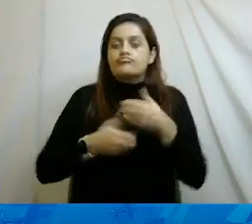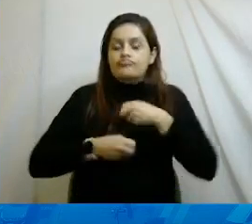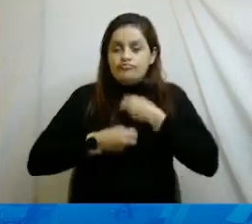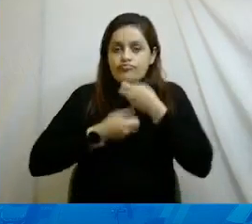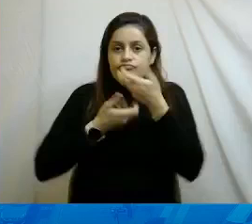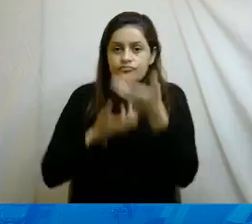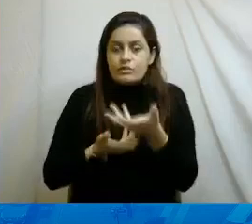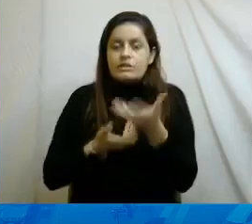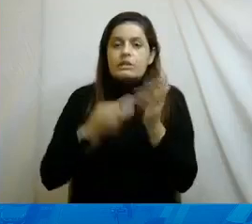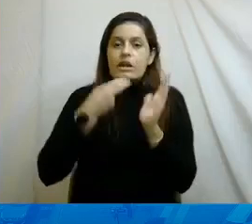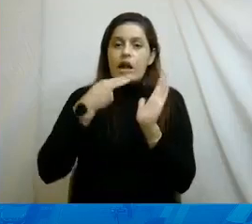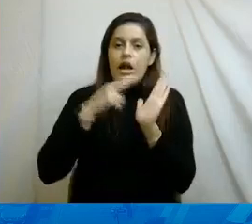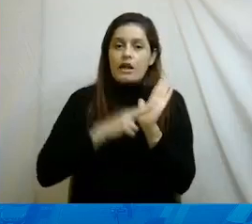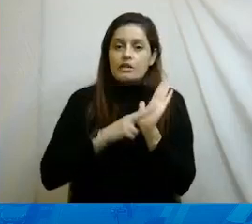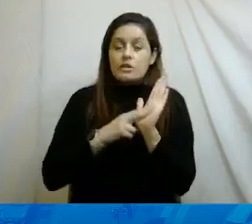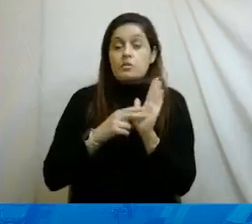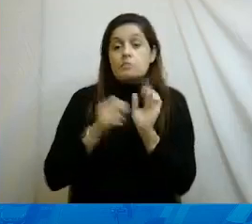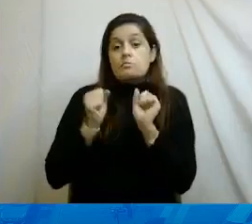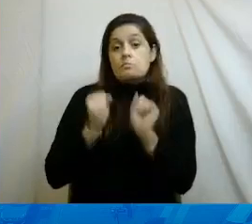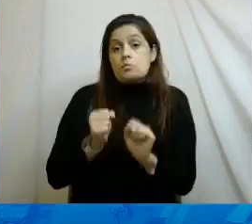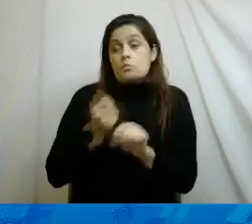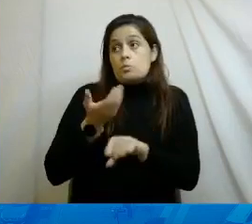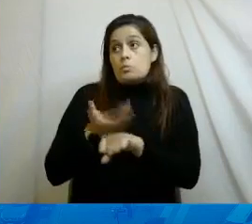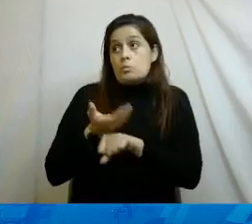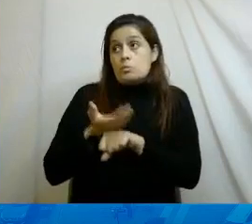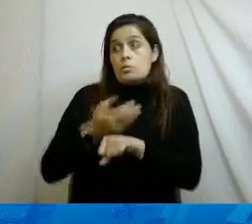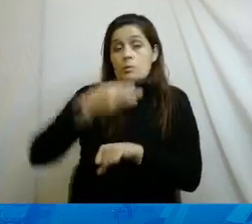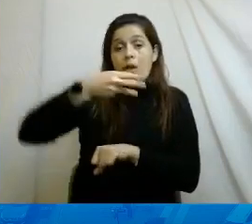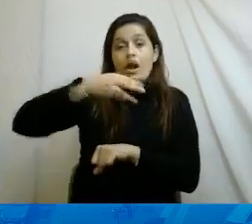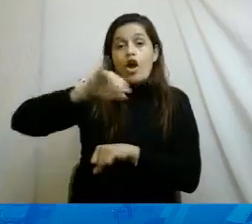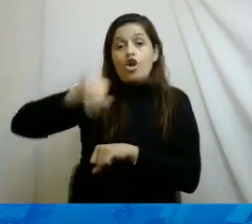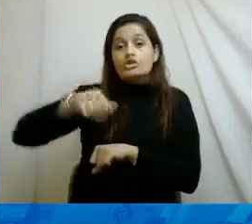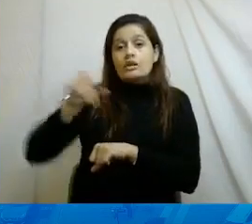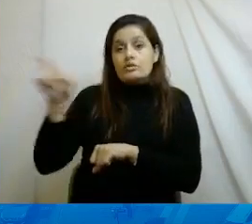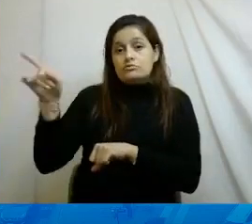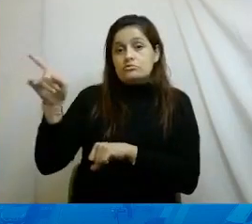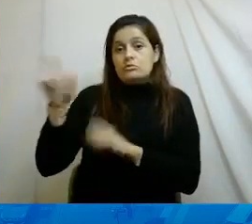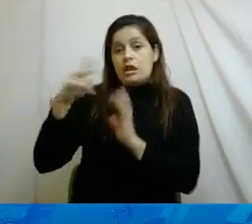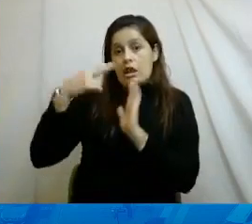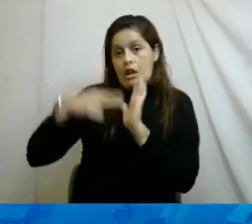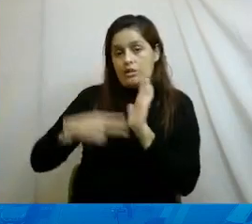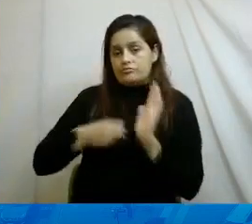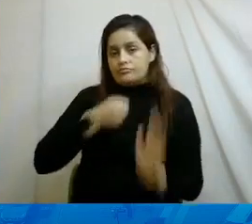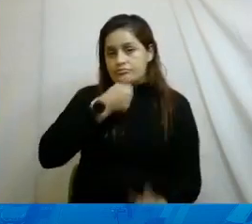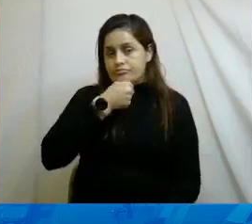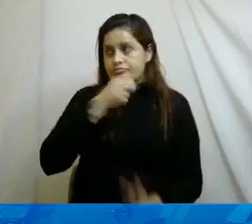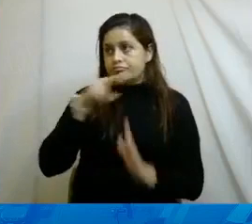sentir a través de una carta que le pido por favor a María José o Juan Pablo que la puedan leer.